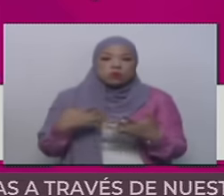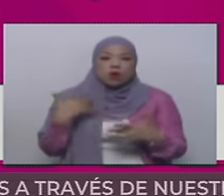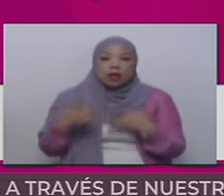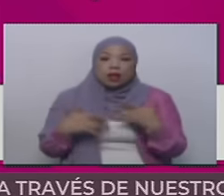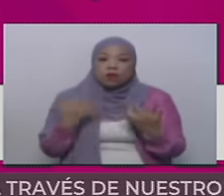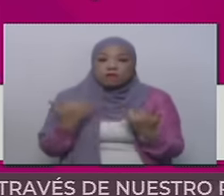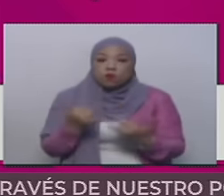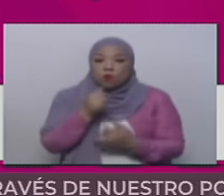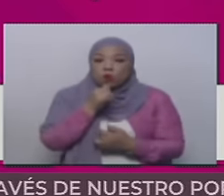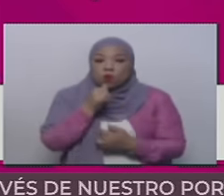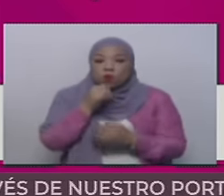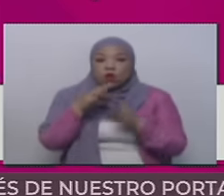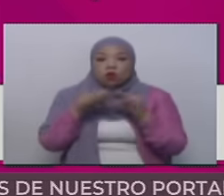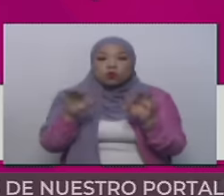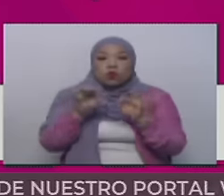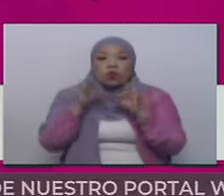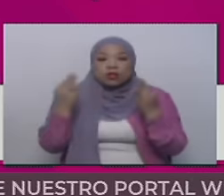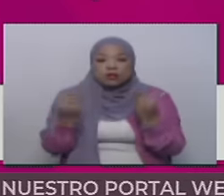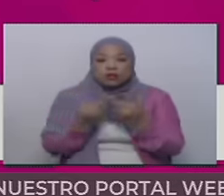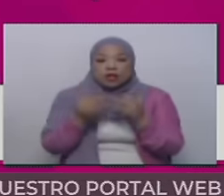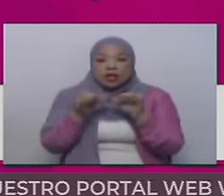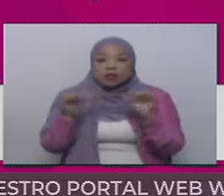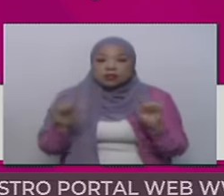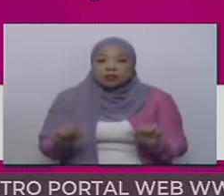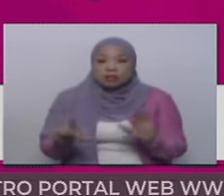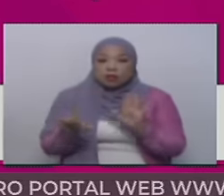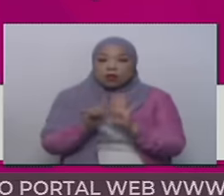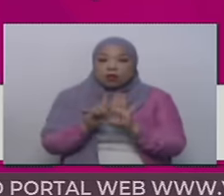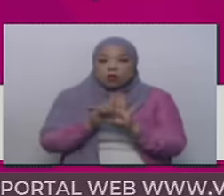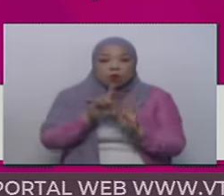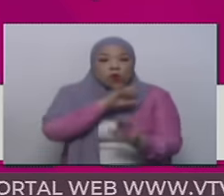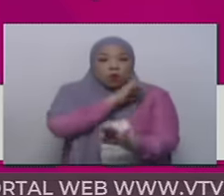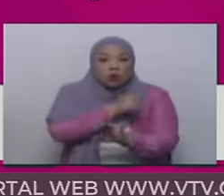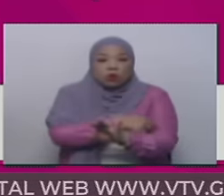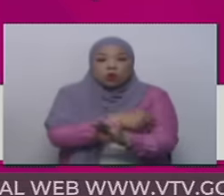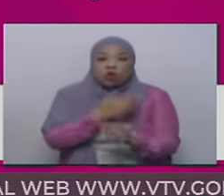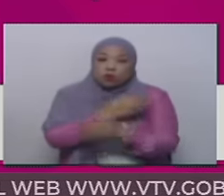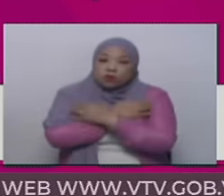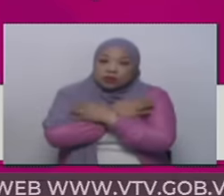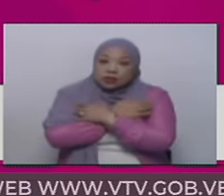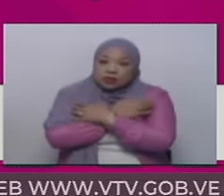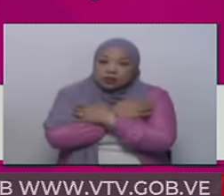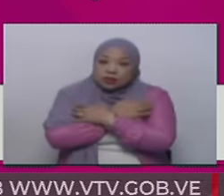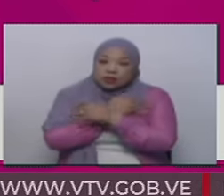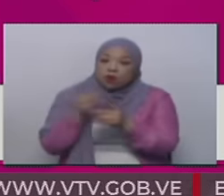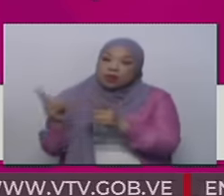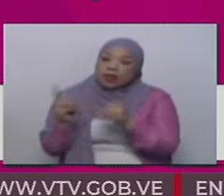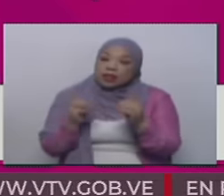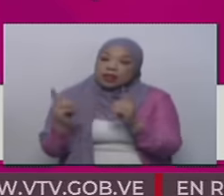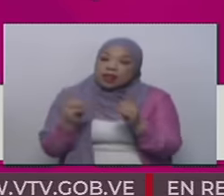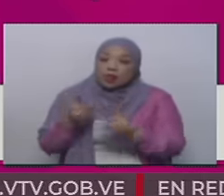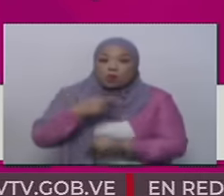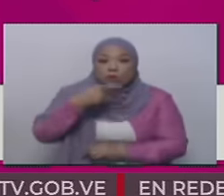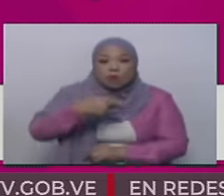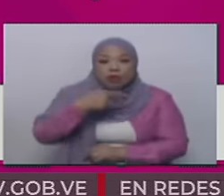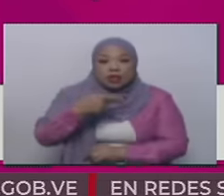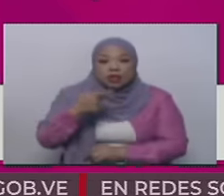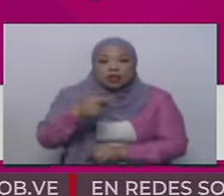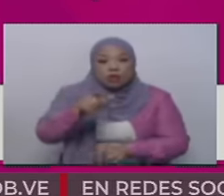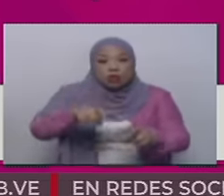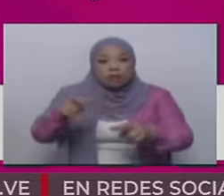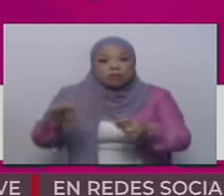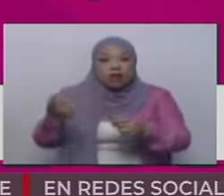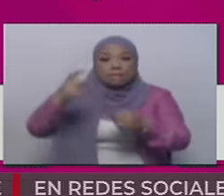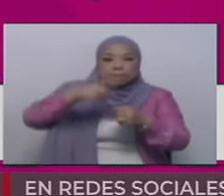actualizar todo el sistema del poder electoral en Venezuela. Así que yo celebro y aplaudo el diálogo político inclusivo